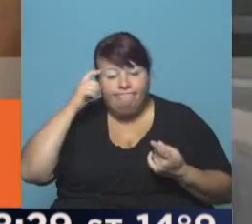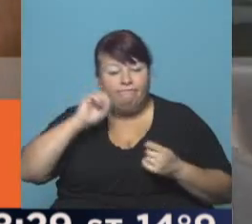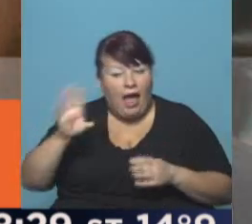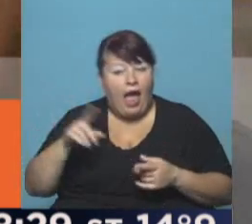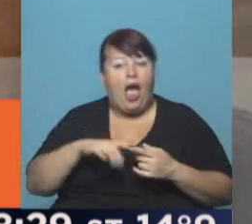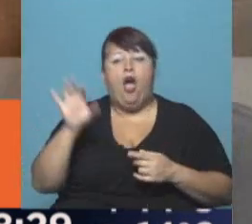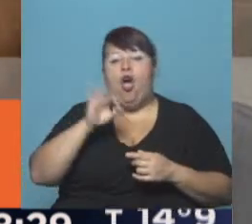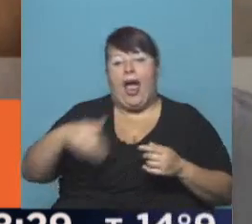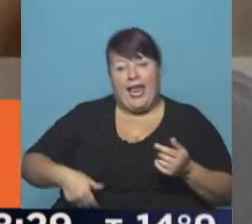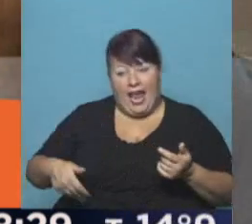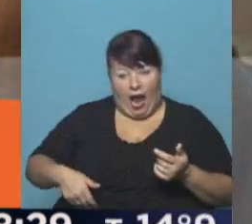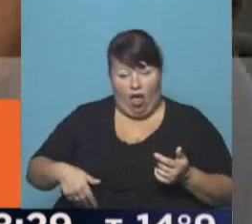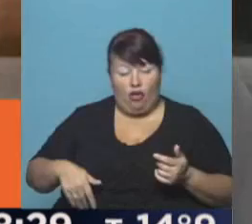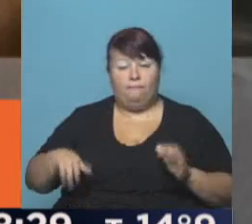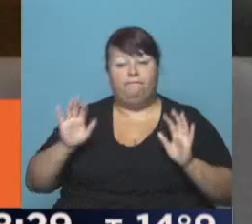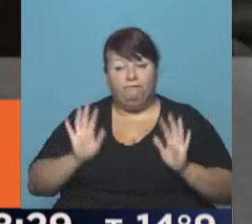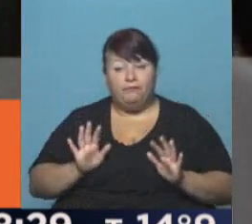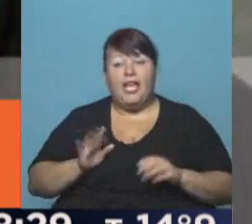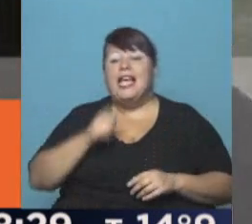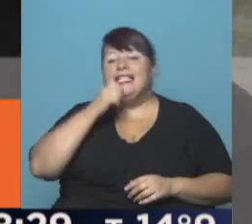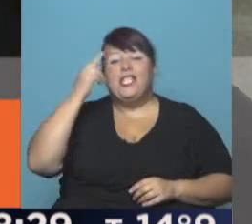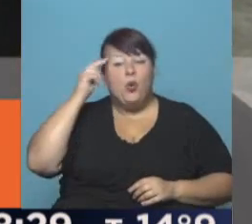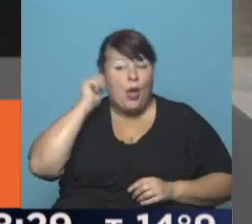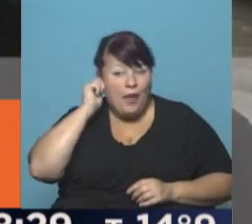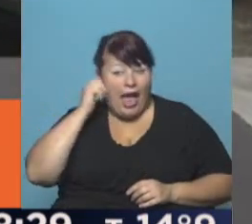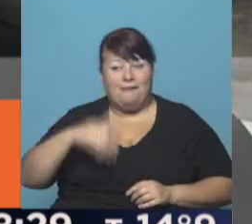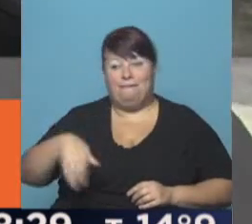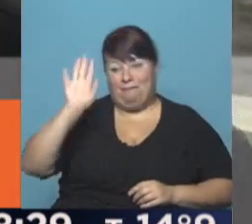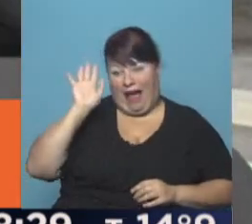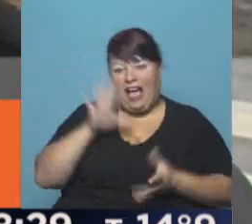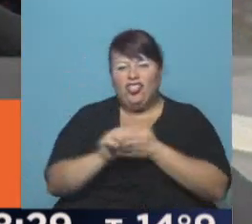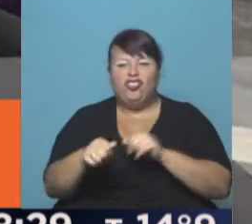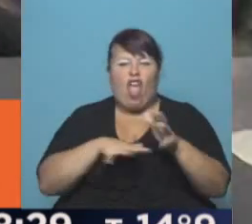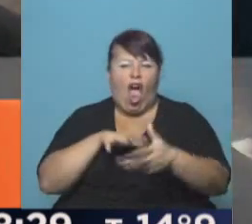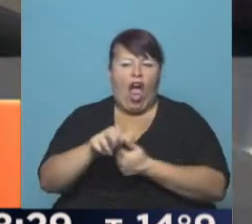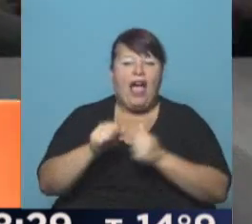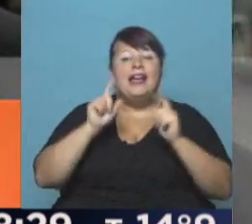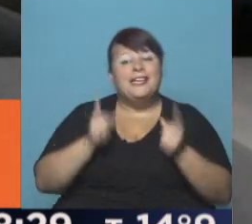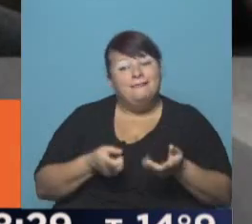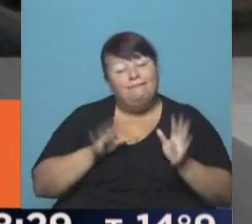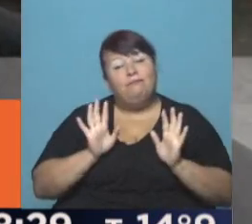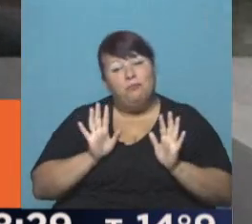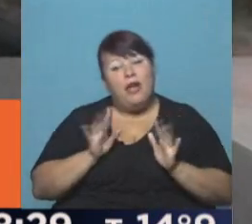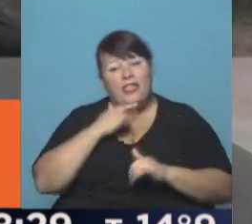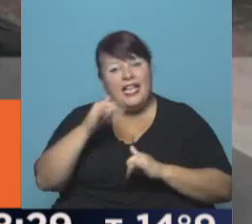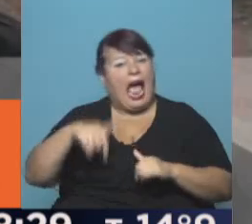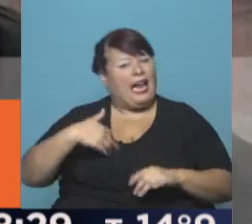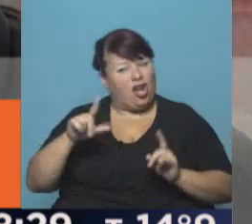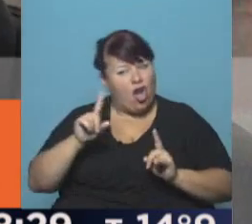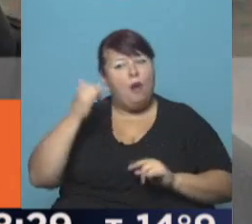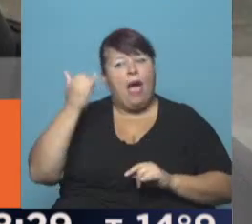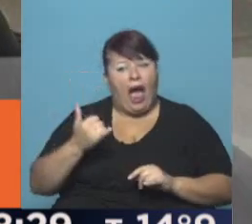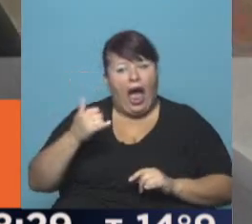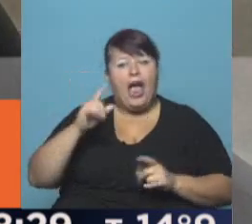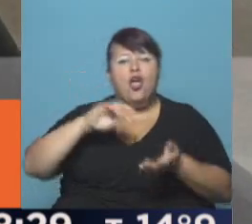neurológicas, como hepáticas. En el chico de 9 años, el chico más grande que lo manipula, también puede, hay descripto, no en nuestro país, pero hay